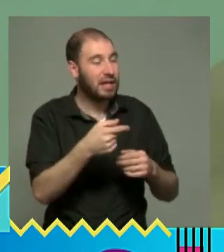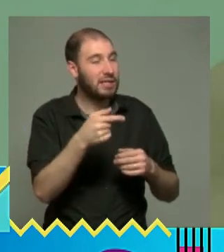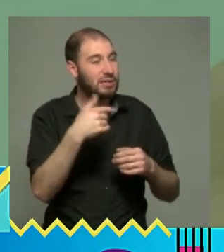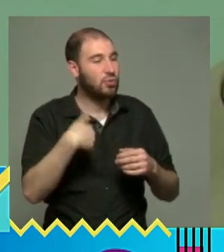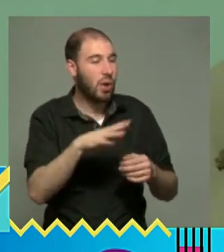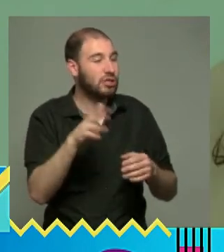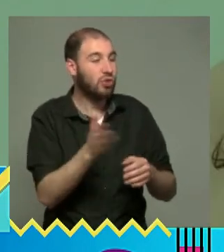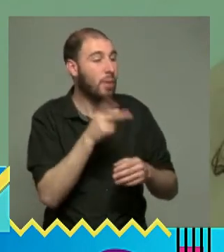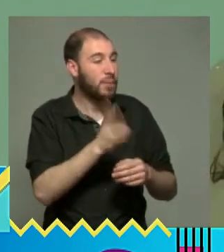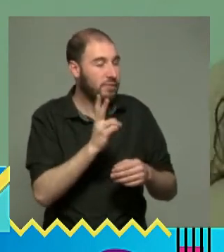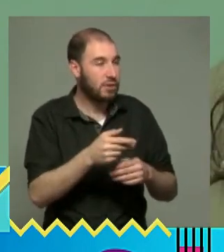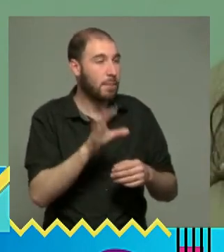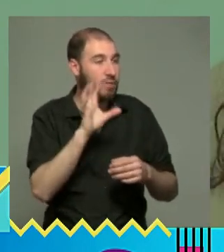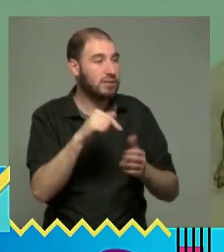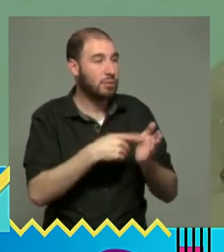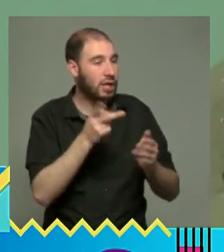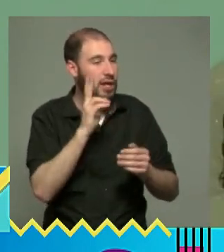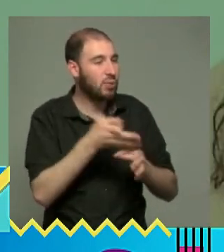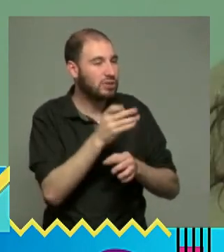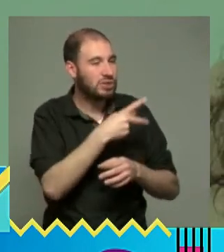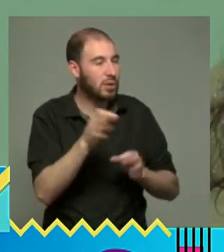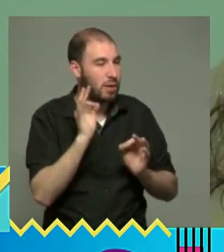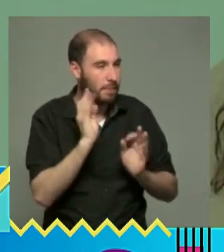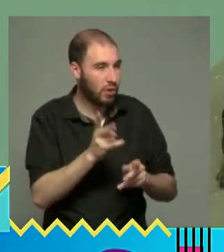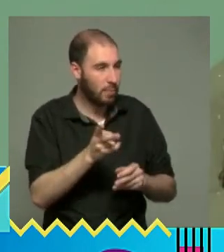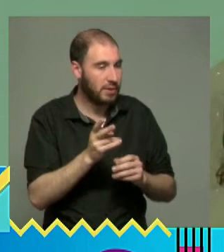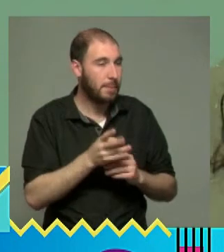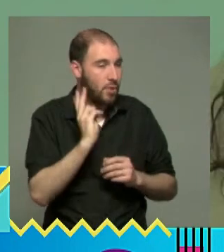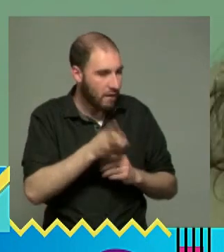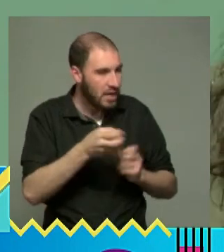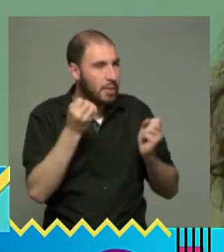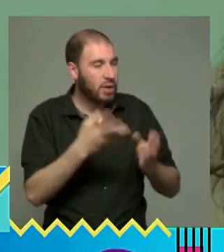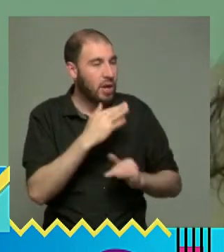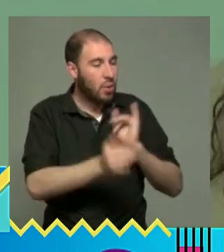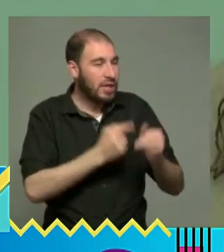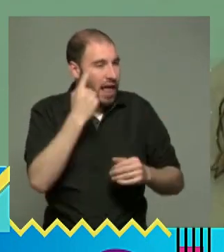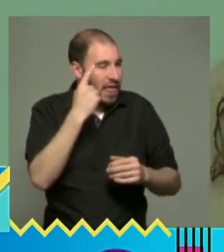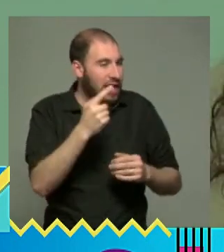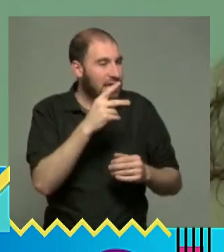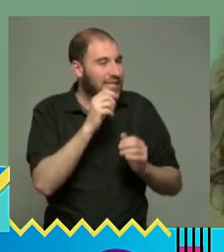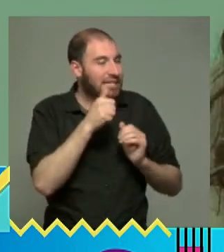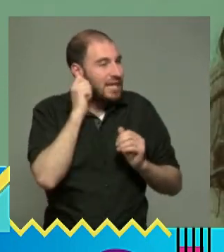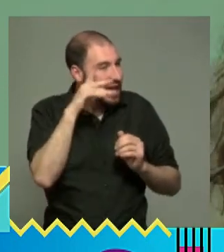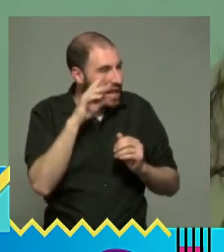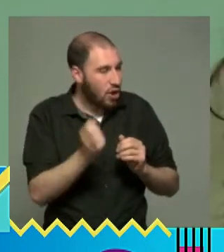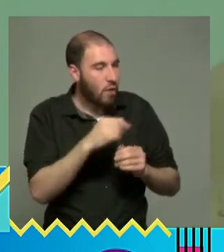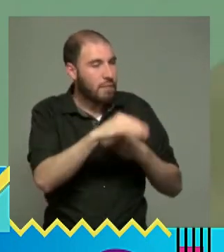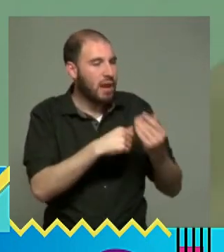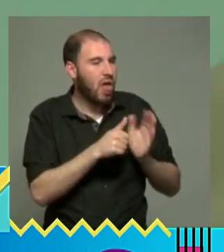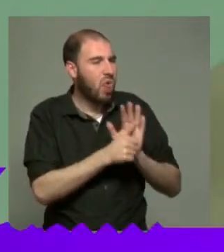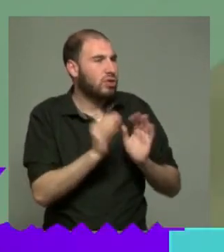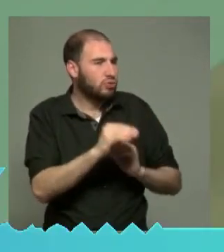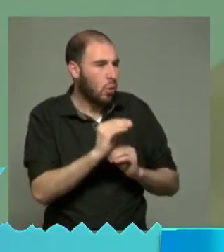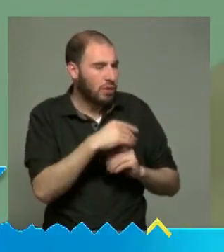todos los ámbitos de la provincia de Buenos Aires, porque menciona que es la ideología de género que viene a pervertir la familia,